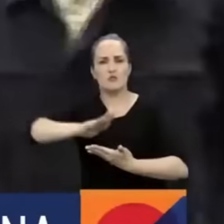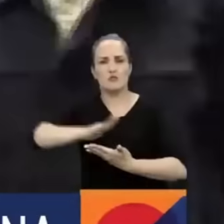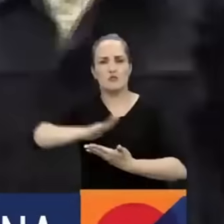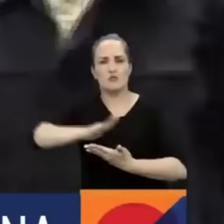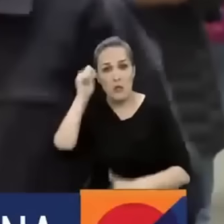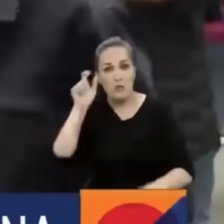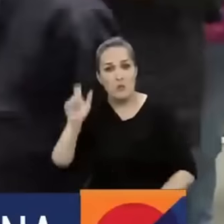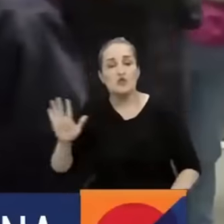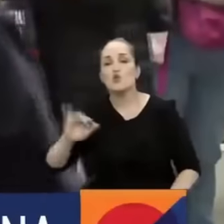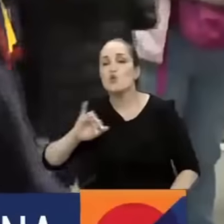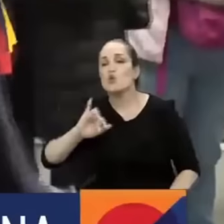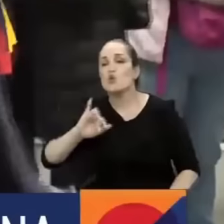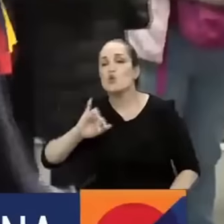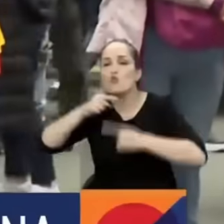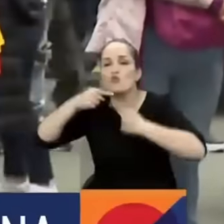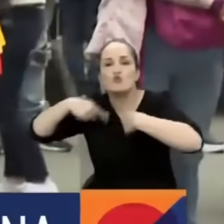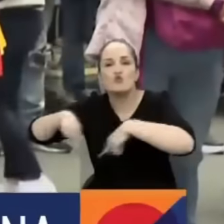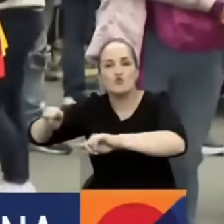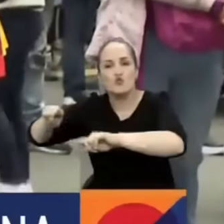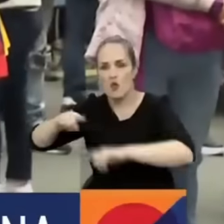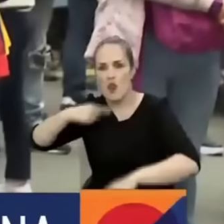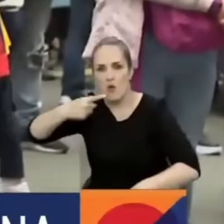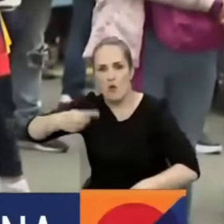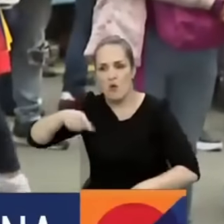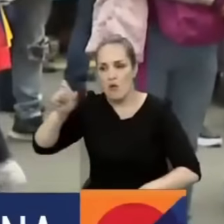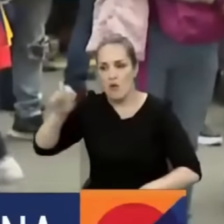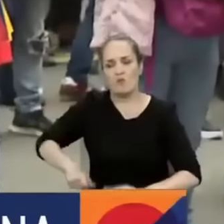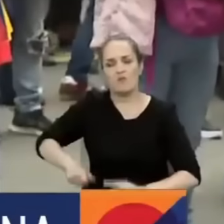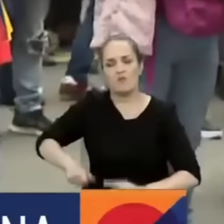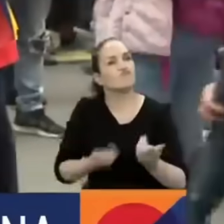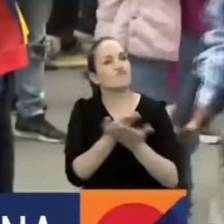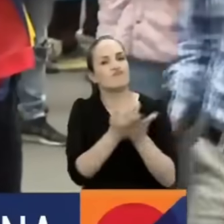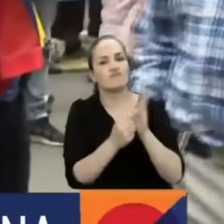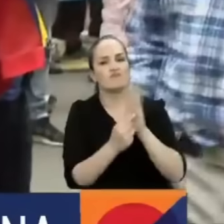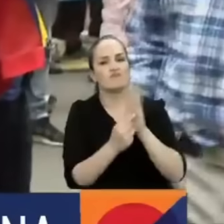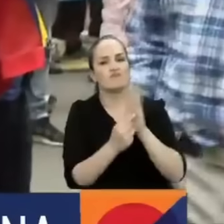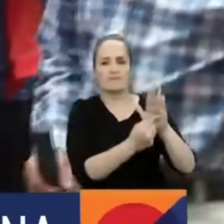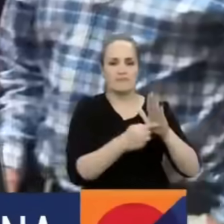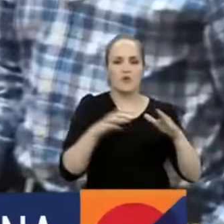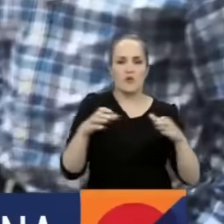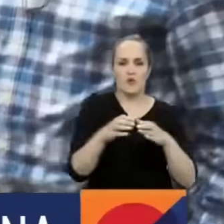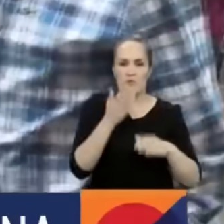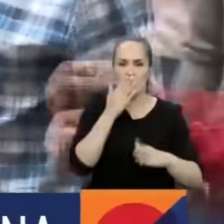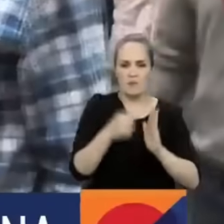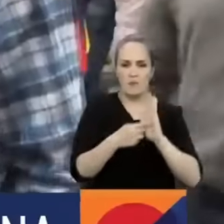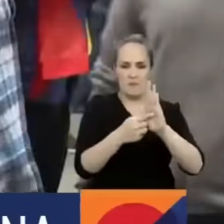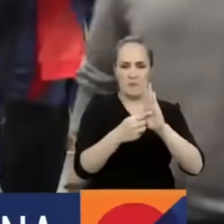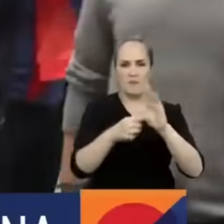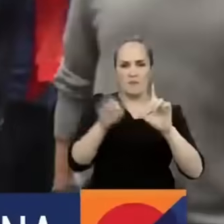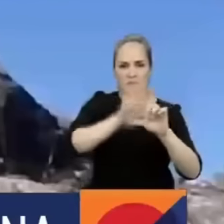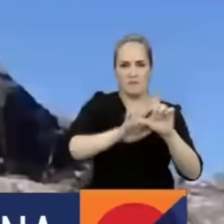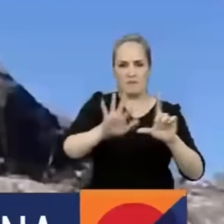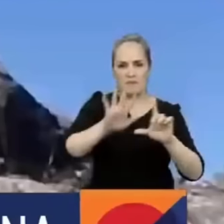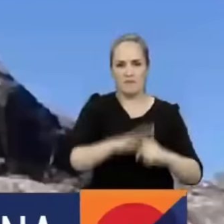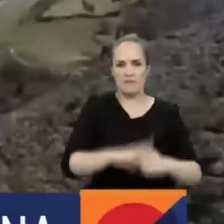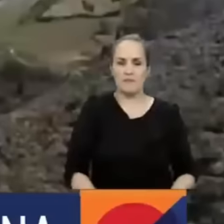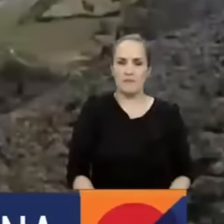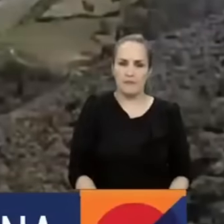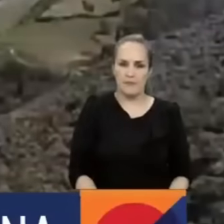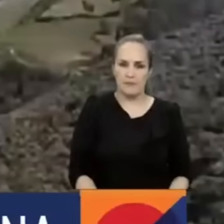lengua materna como una apuesta para dar a conocer los pueblos indígenas al mundo. Tenemos la